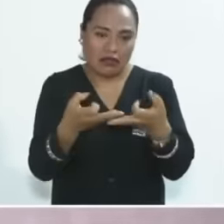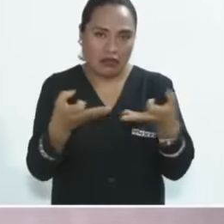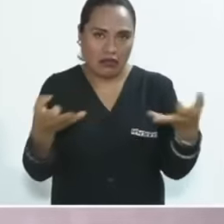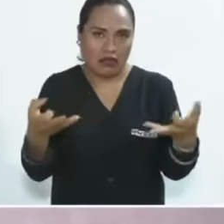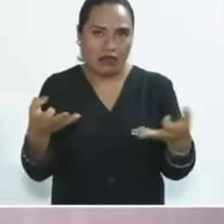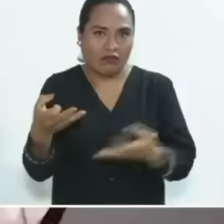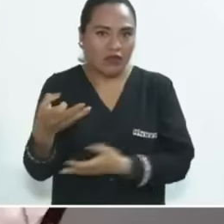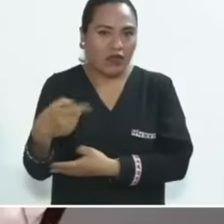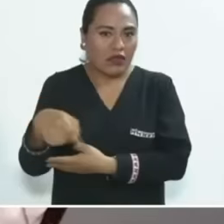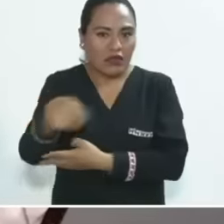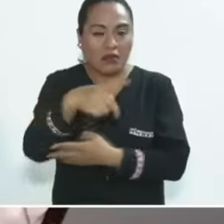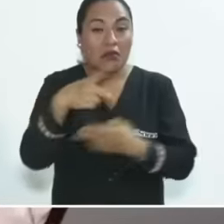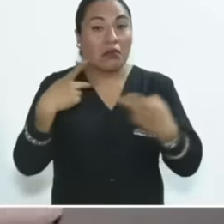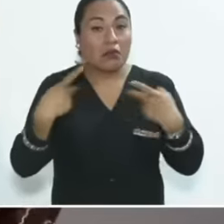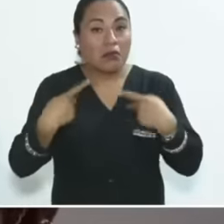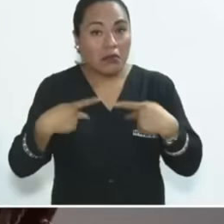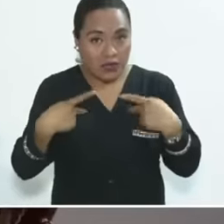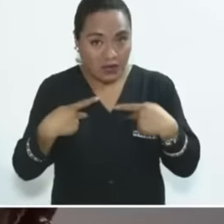a